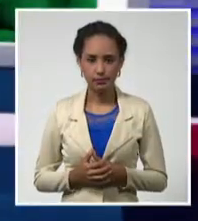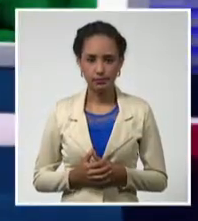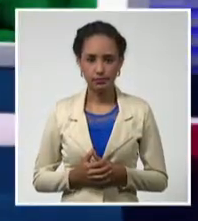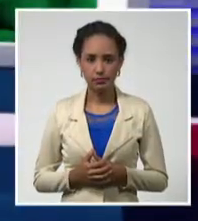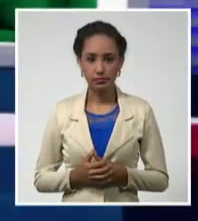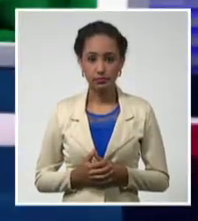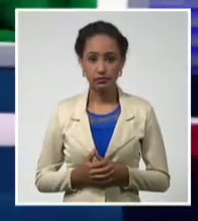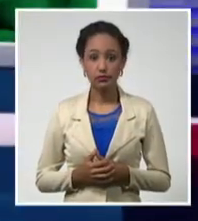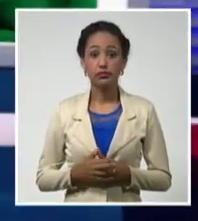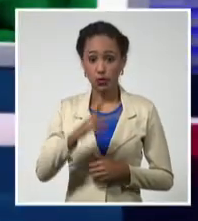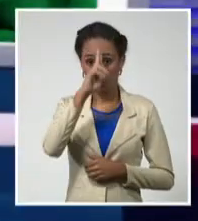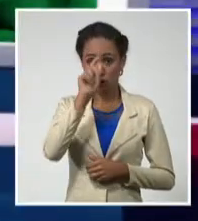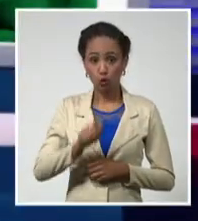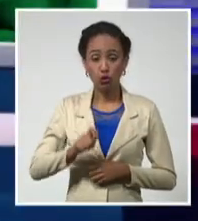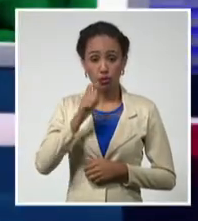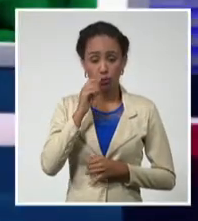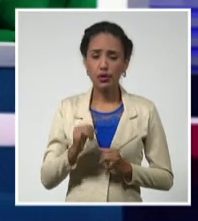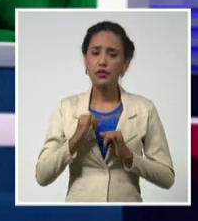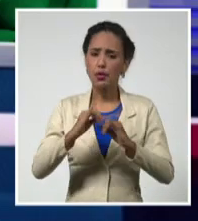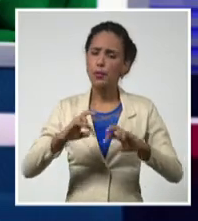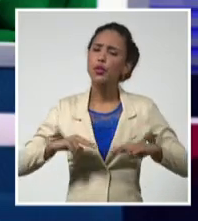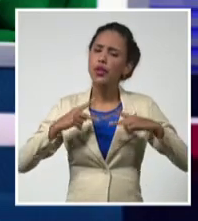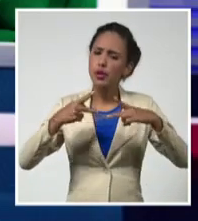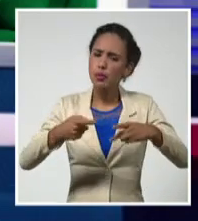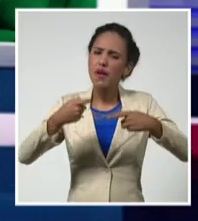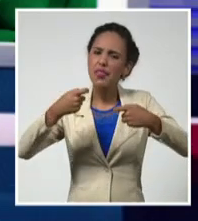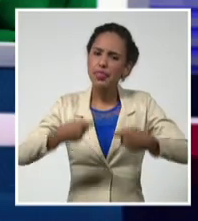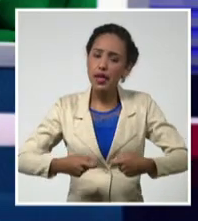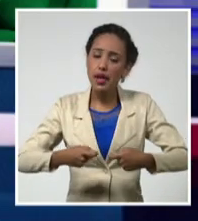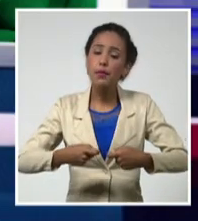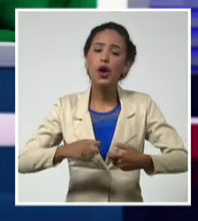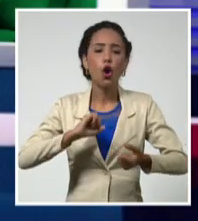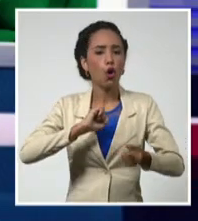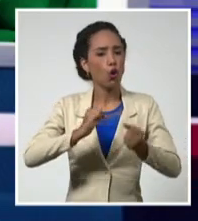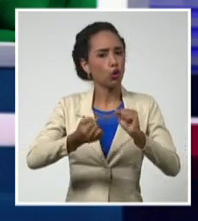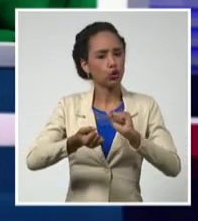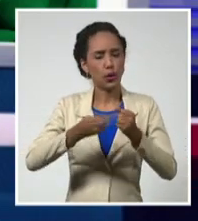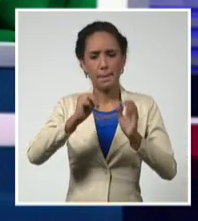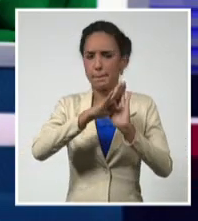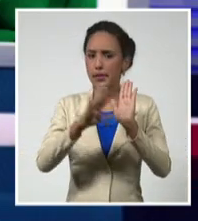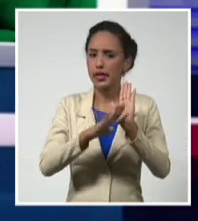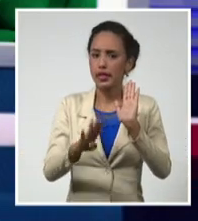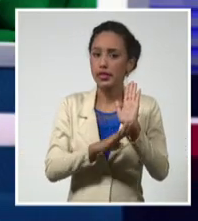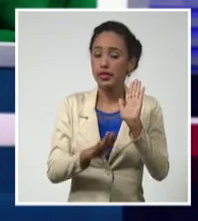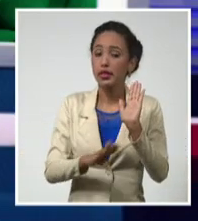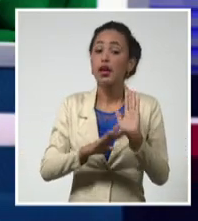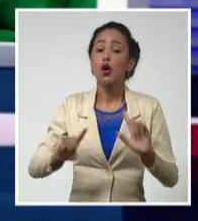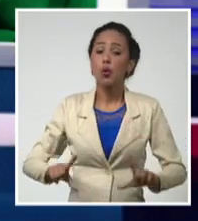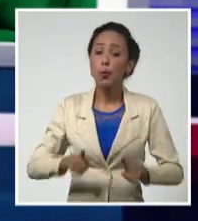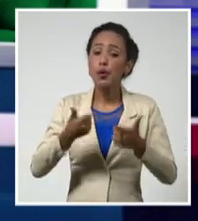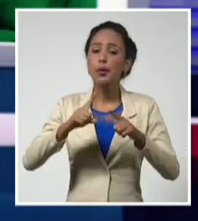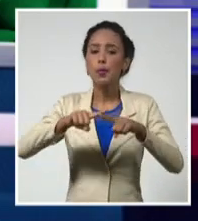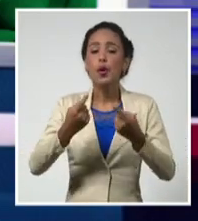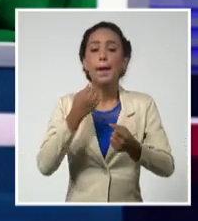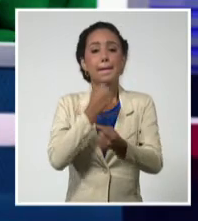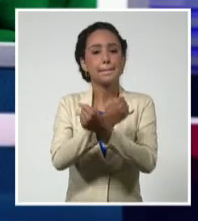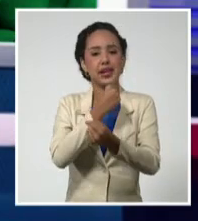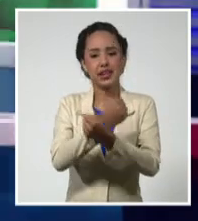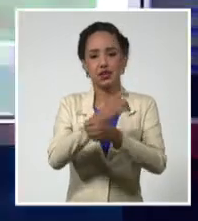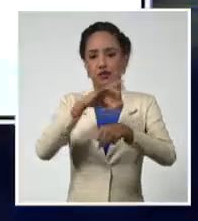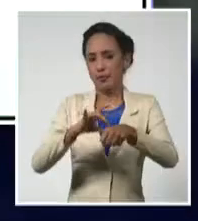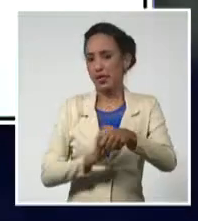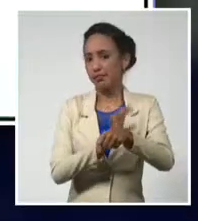en epidemiología llamó la atención una vez más ante la alta transmisibilidad de la enfermedad y el riesgo que eso suscita para la